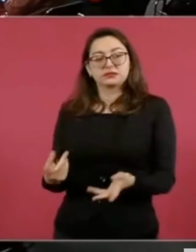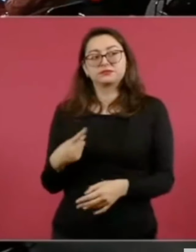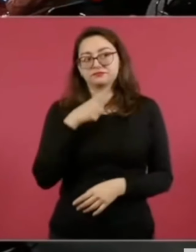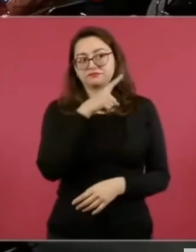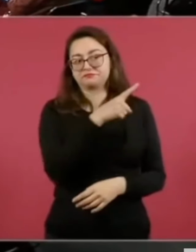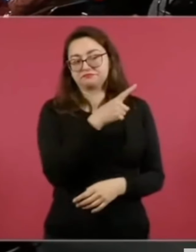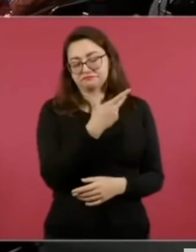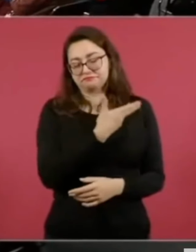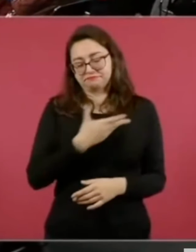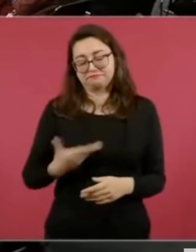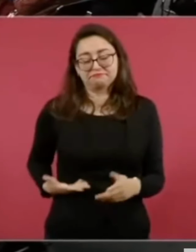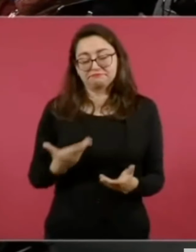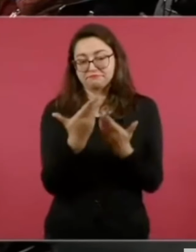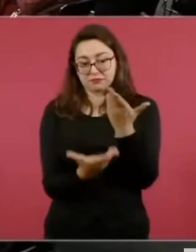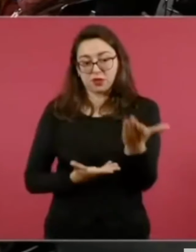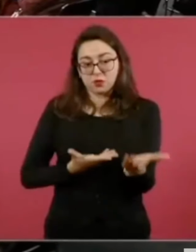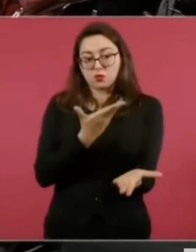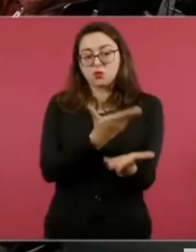los